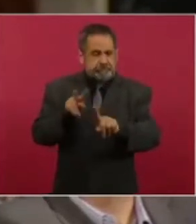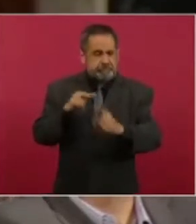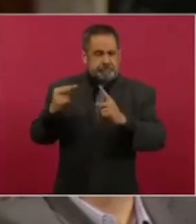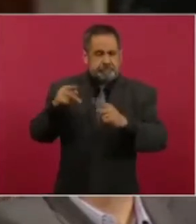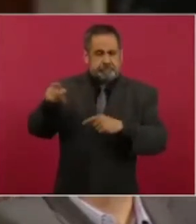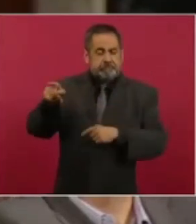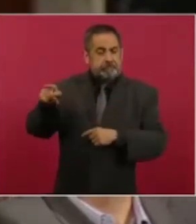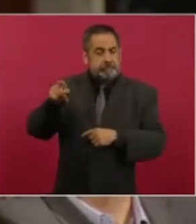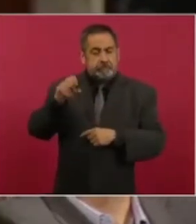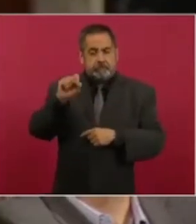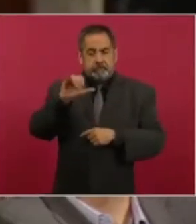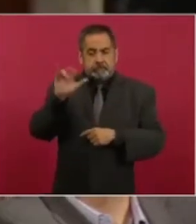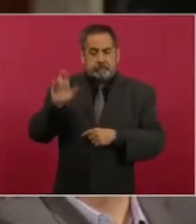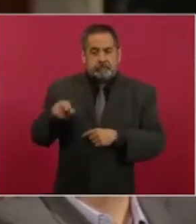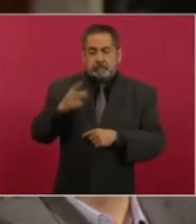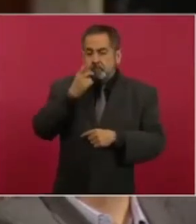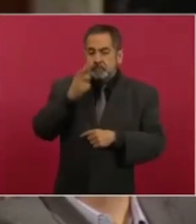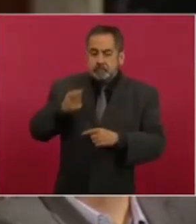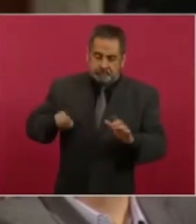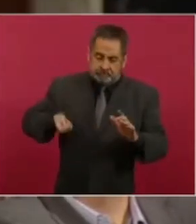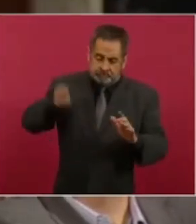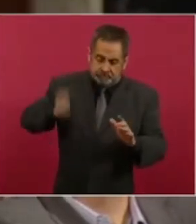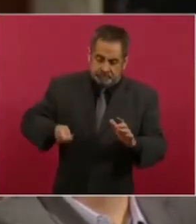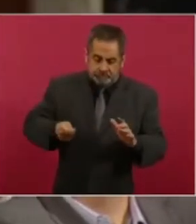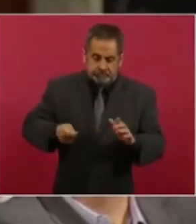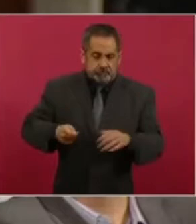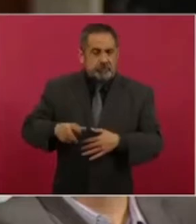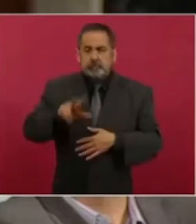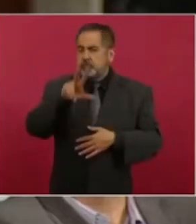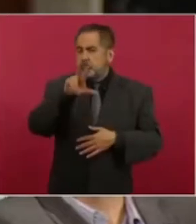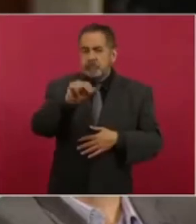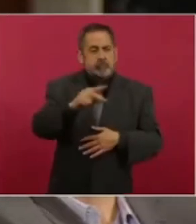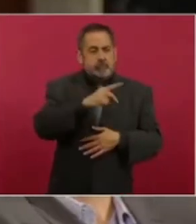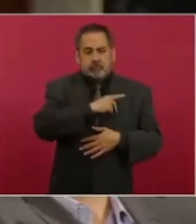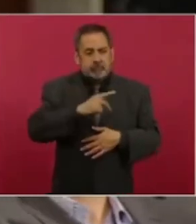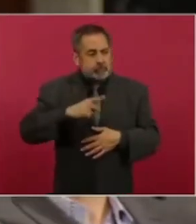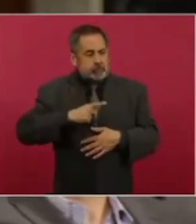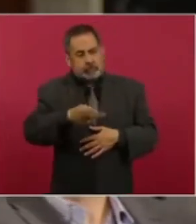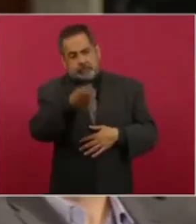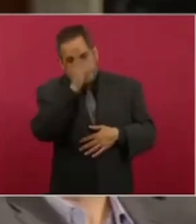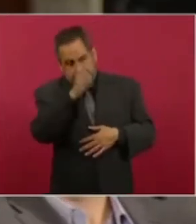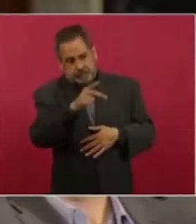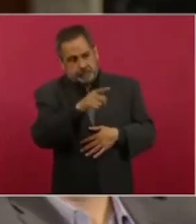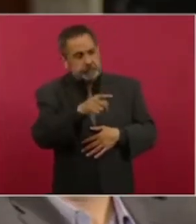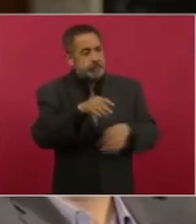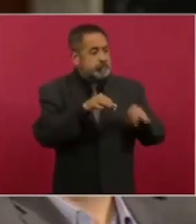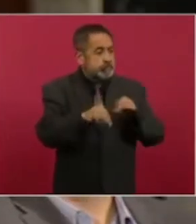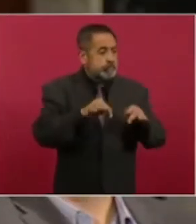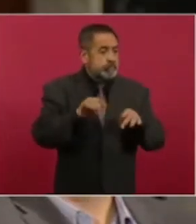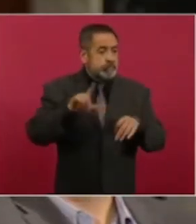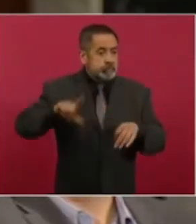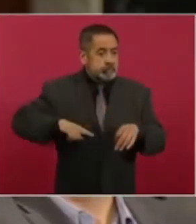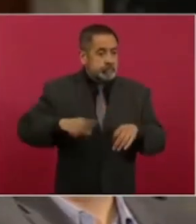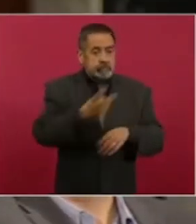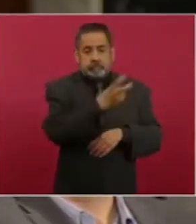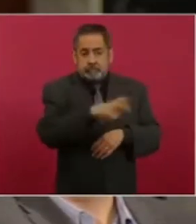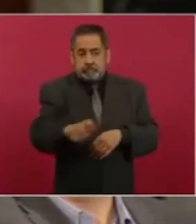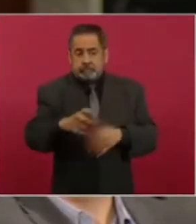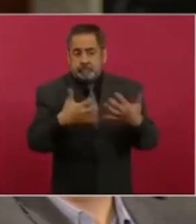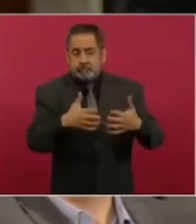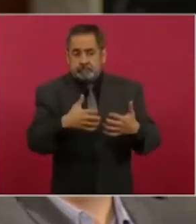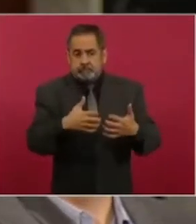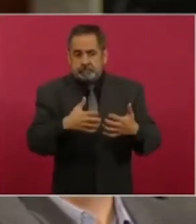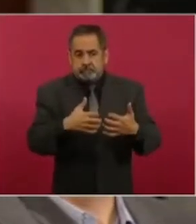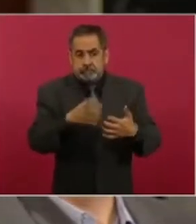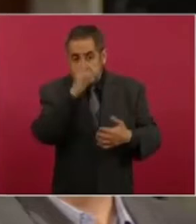de no prohibir a quienes fueron funcionarios públicos emplearse en la iniciativa privada? Y también,